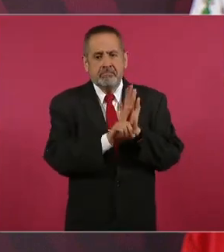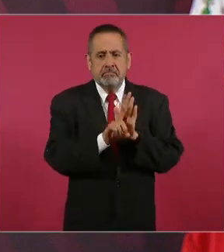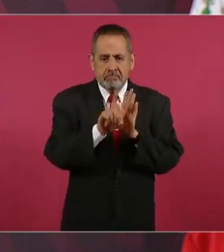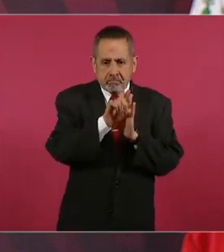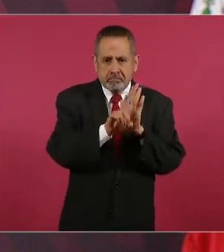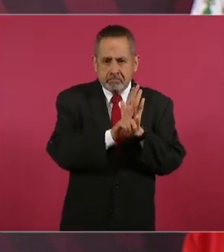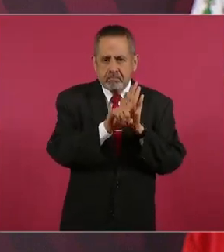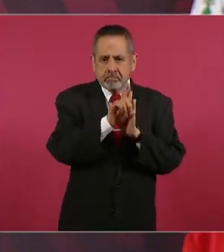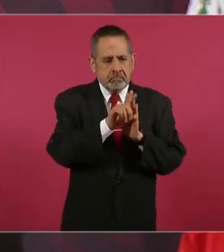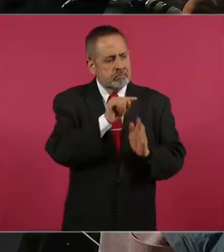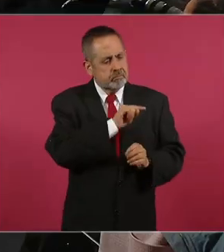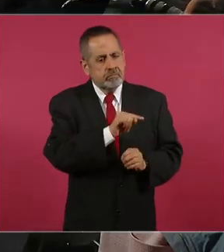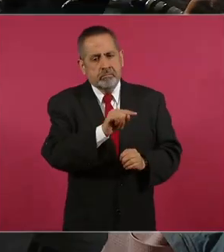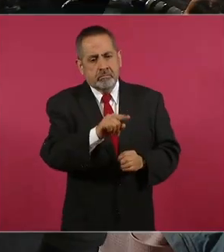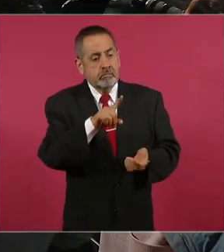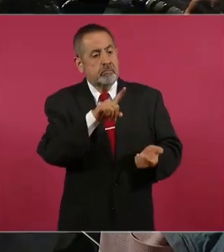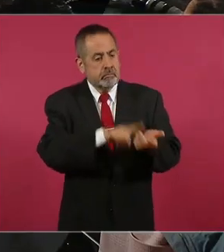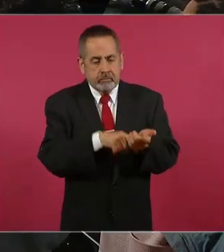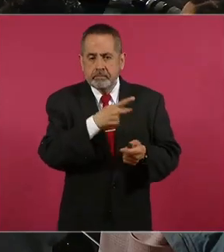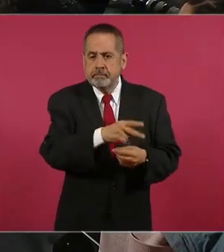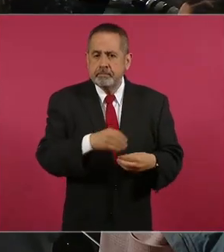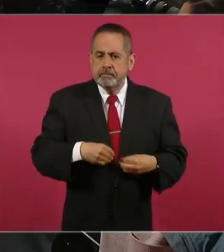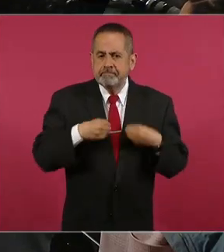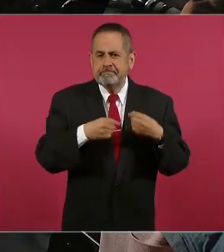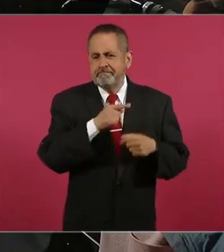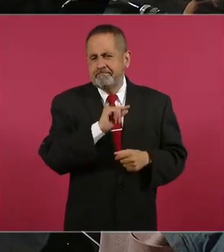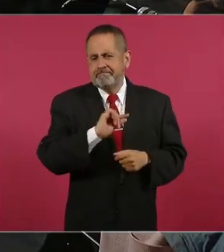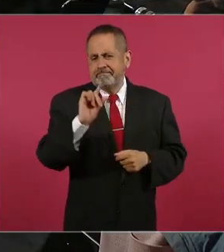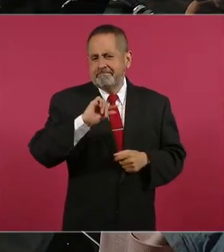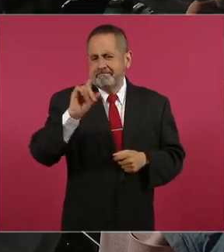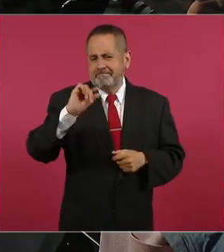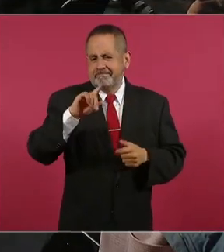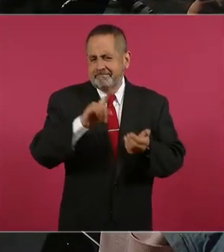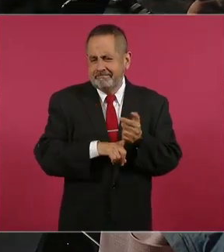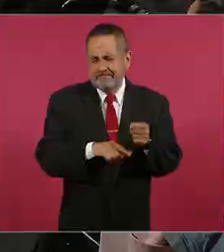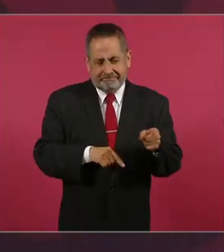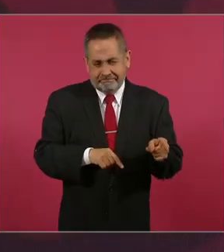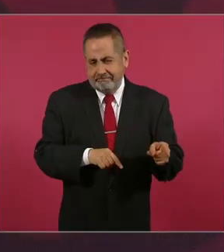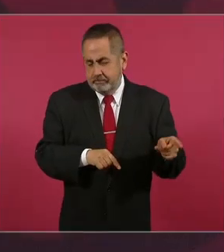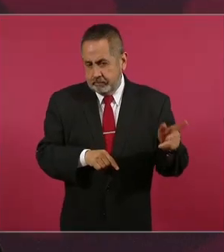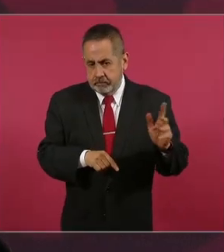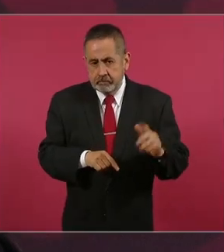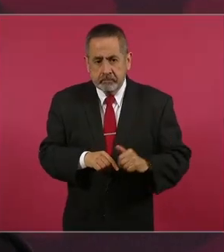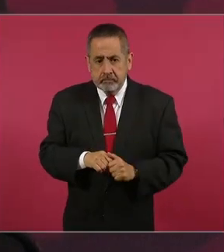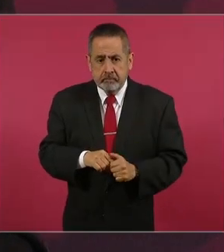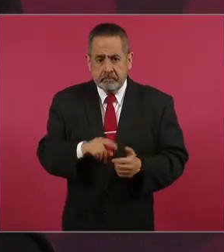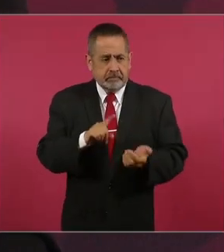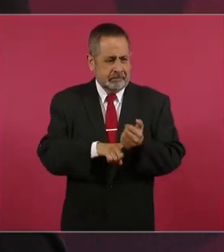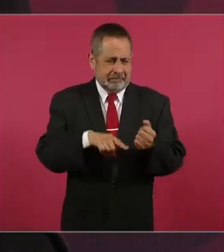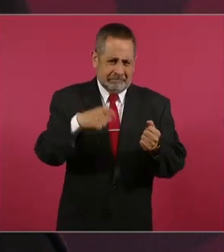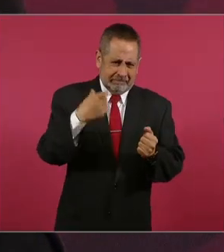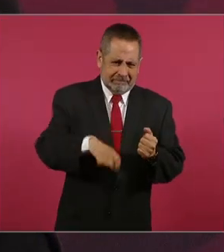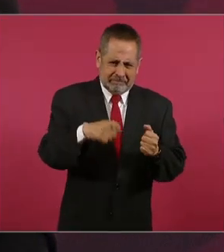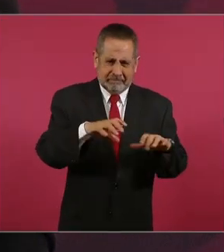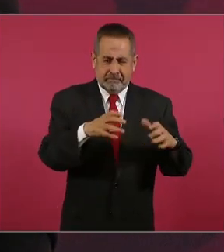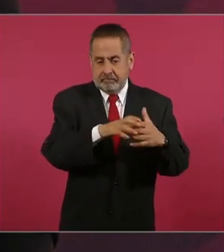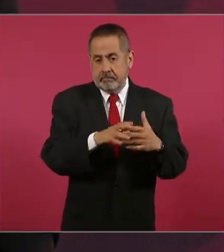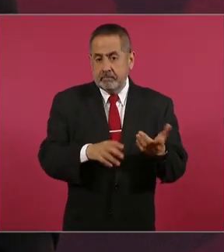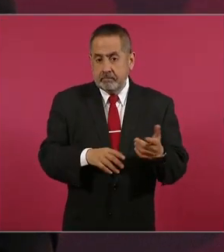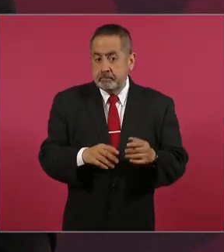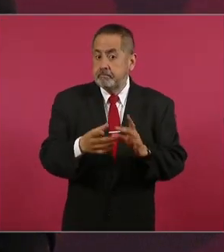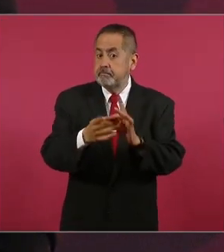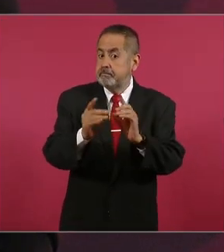departamentos, donde viven los famosos y los que tienen más dinero.